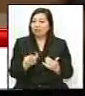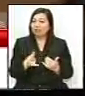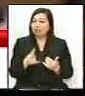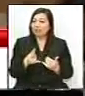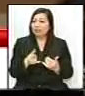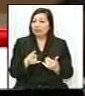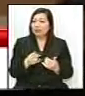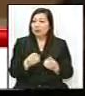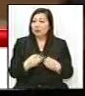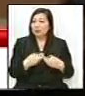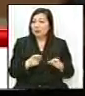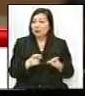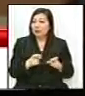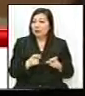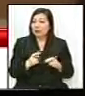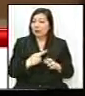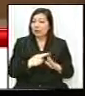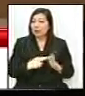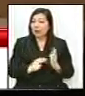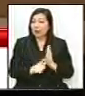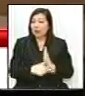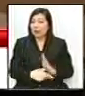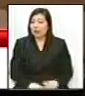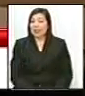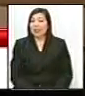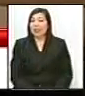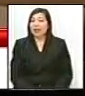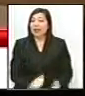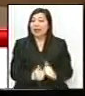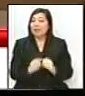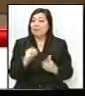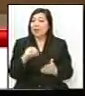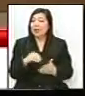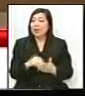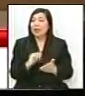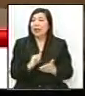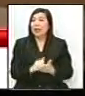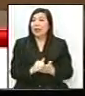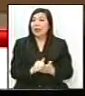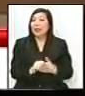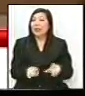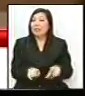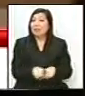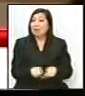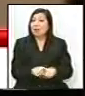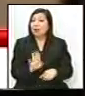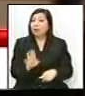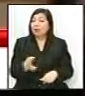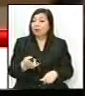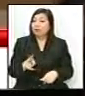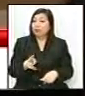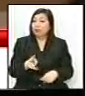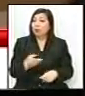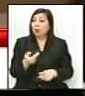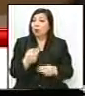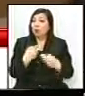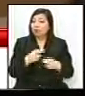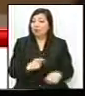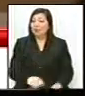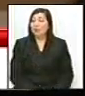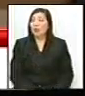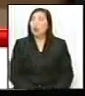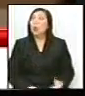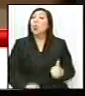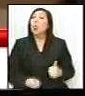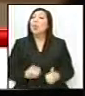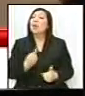en la popularidad del presidente de la República luego de las reformas planteadas, y de paso también usted ha incrementado su popularidad, ¿cuáles